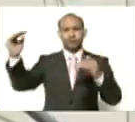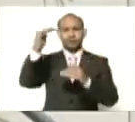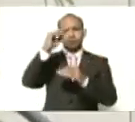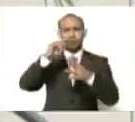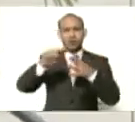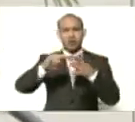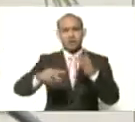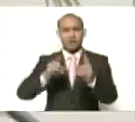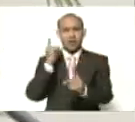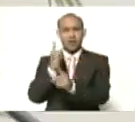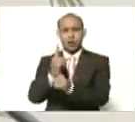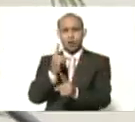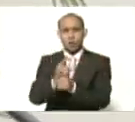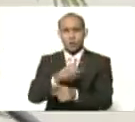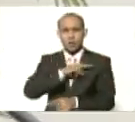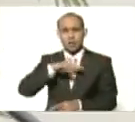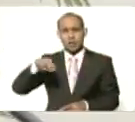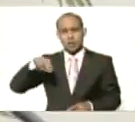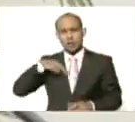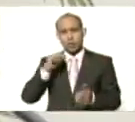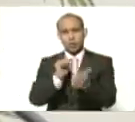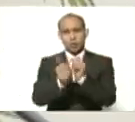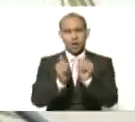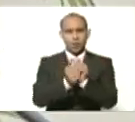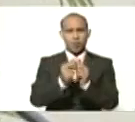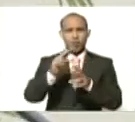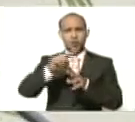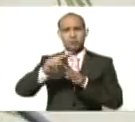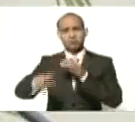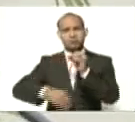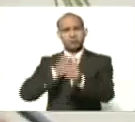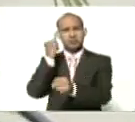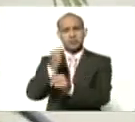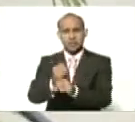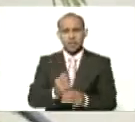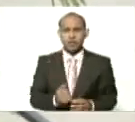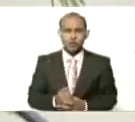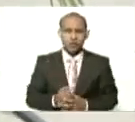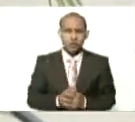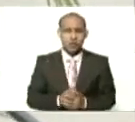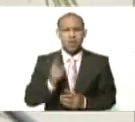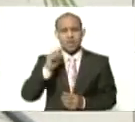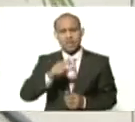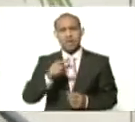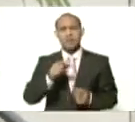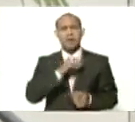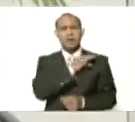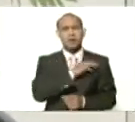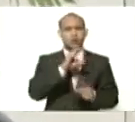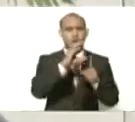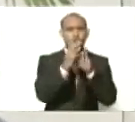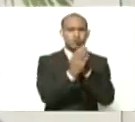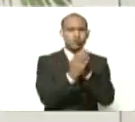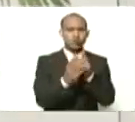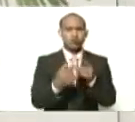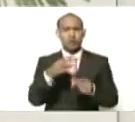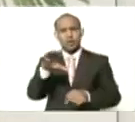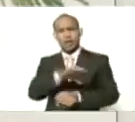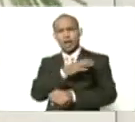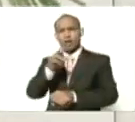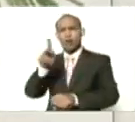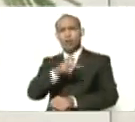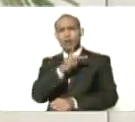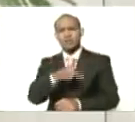de competencia de nuestros atletas a nivel internacional. Como lo es la misión Cultura, llevando su canto, su